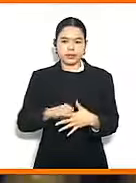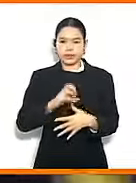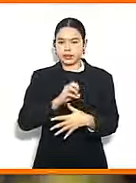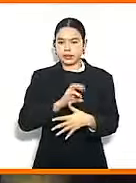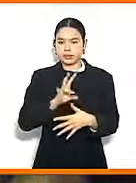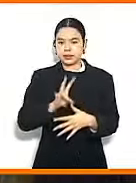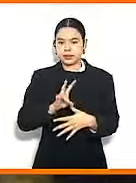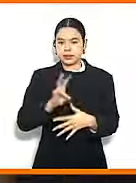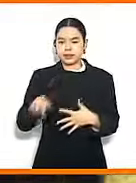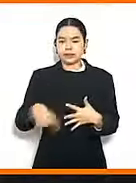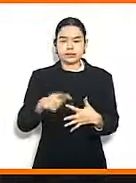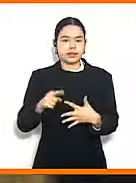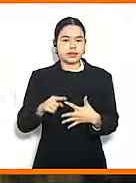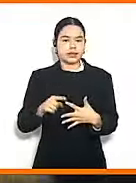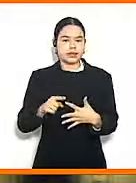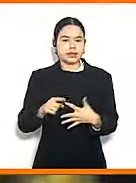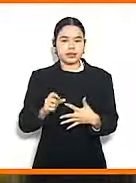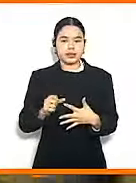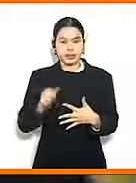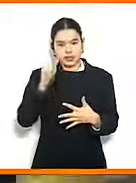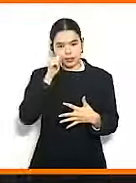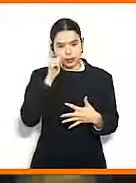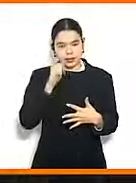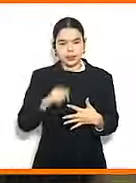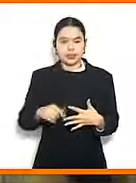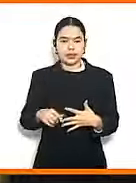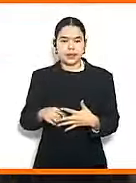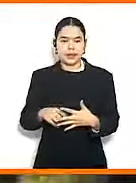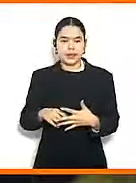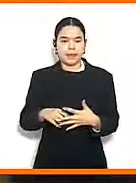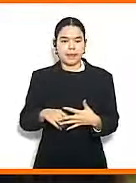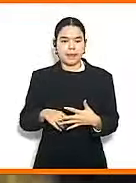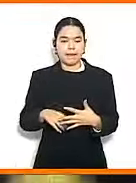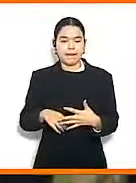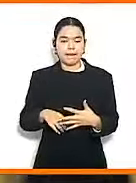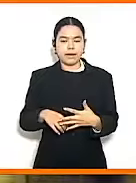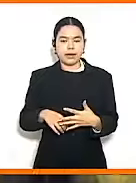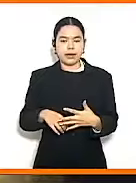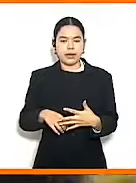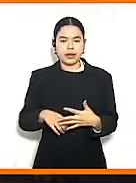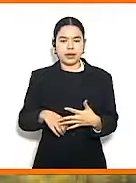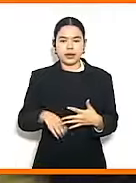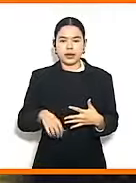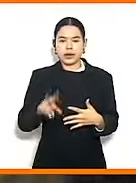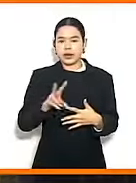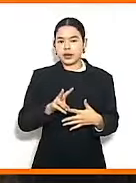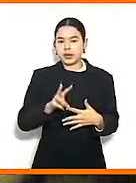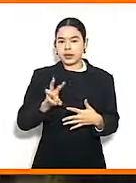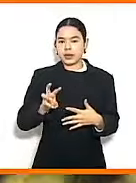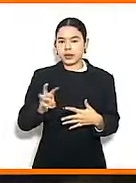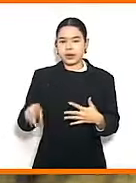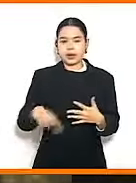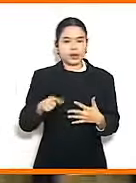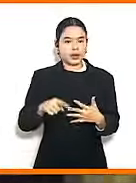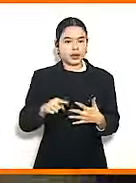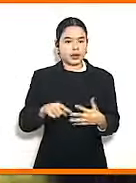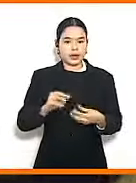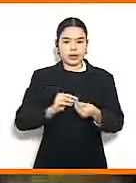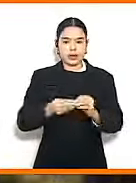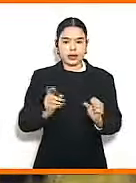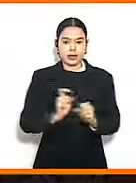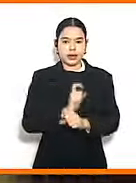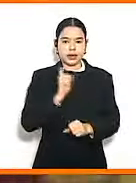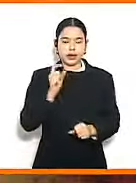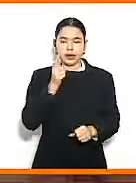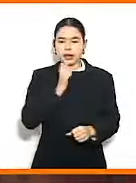07. Segundo número, atentos, porque este es el 26. Tercer número ganador de